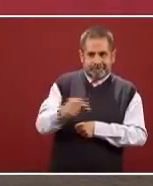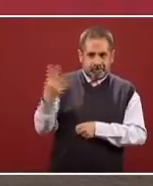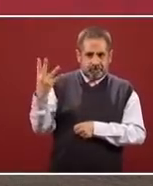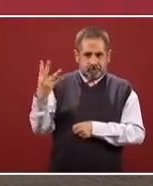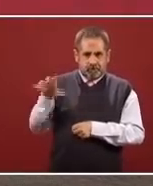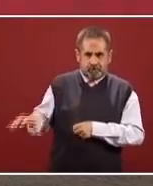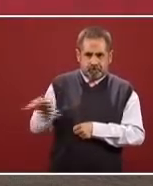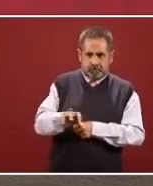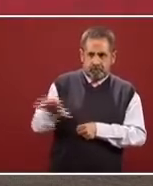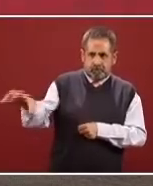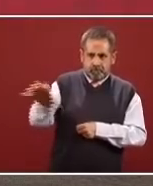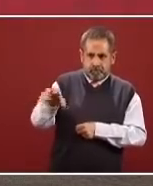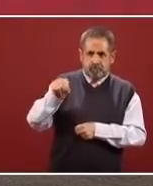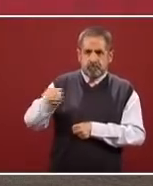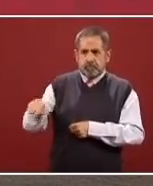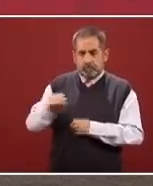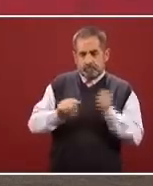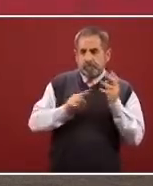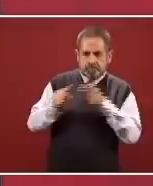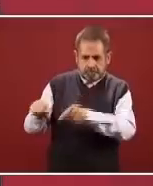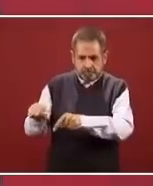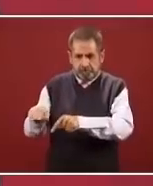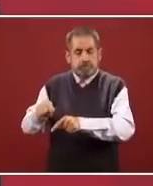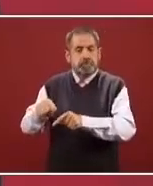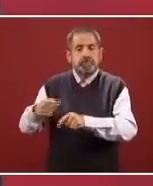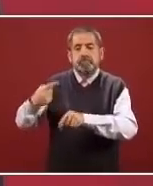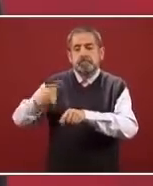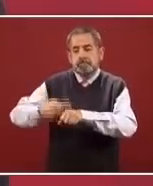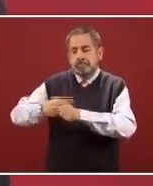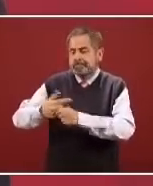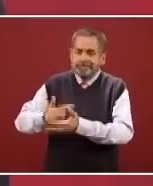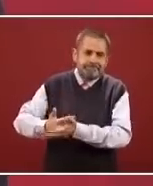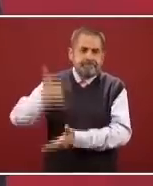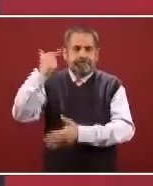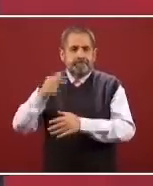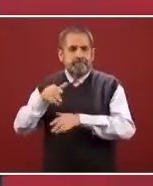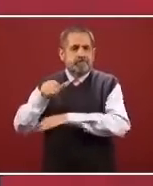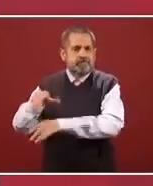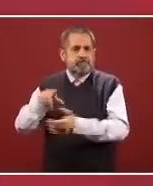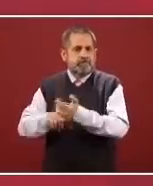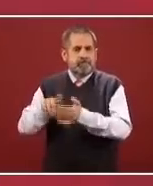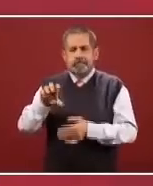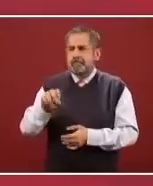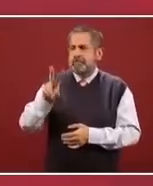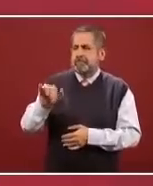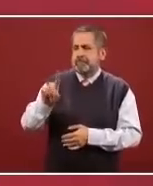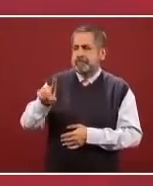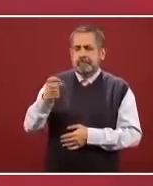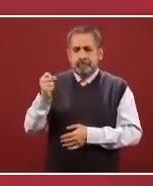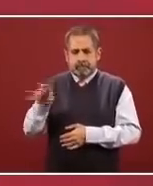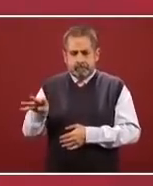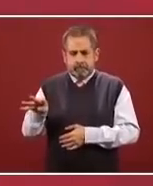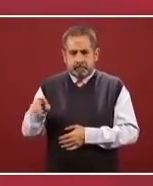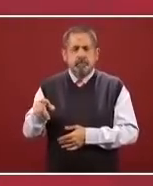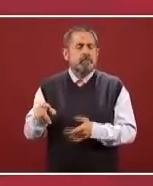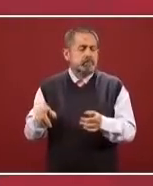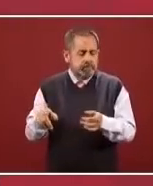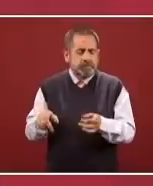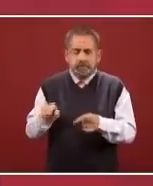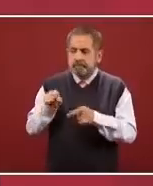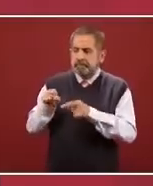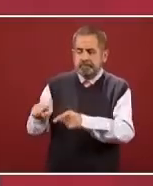hospitales primeros que atenderán los casos graves de COVID-19, agradecerán siempre que se